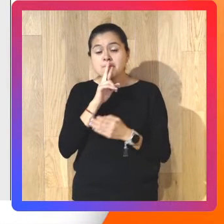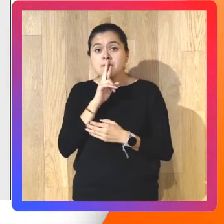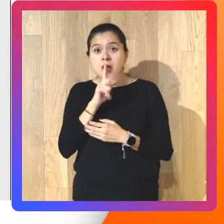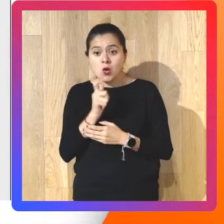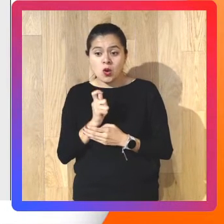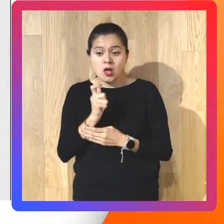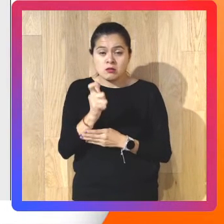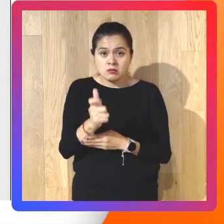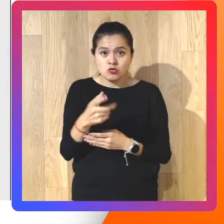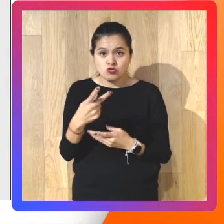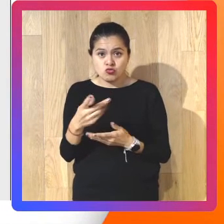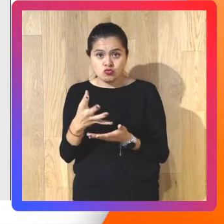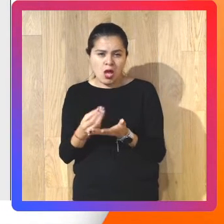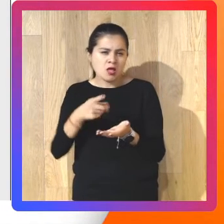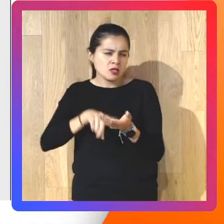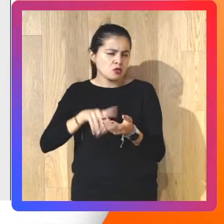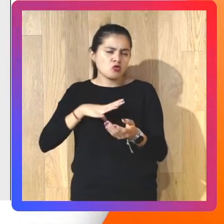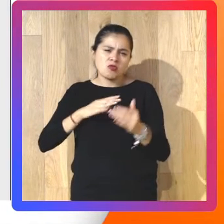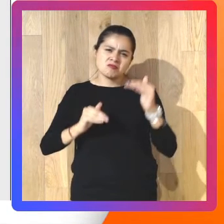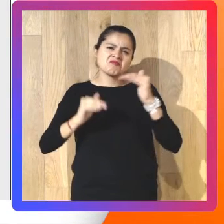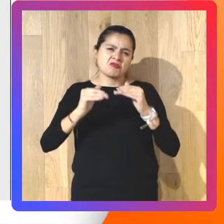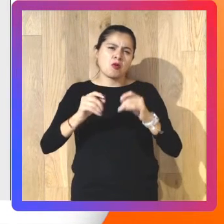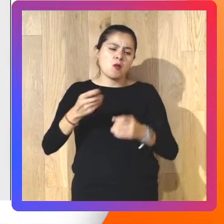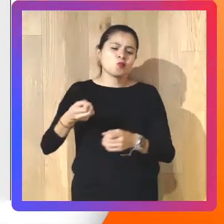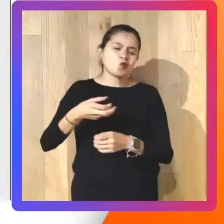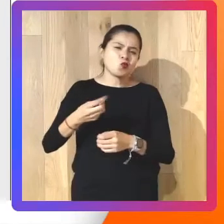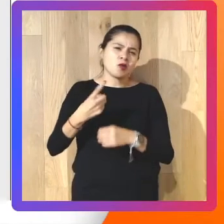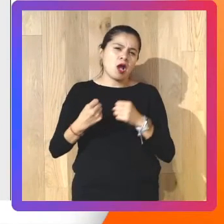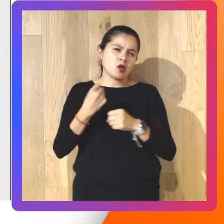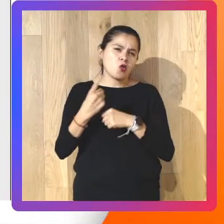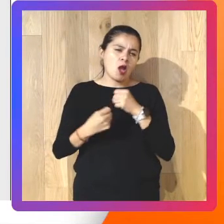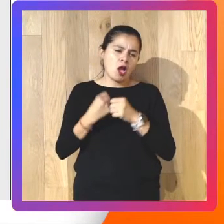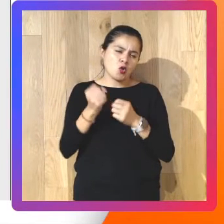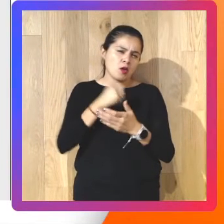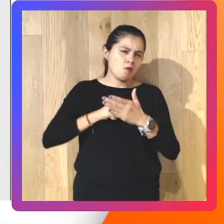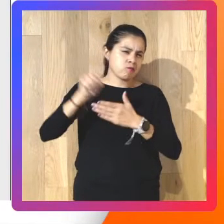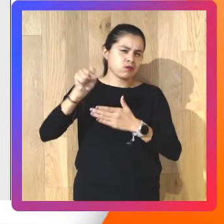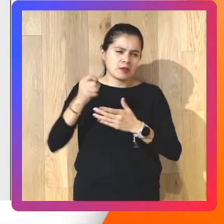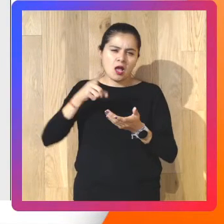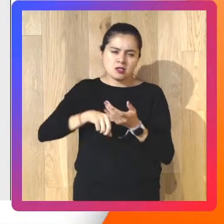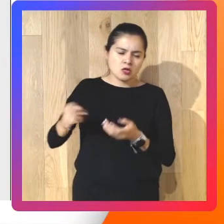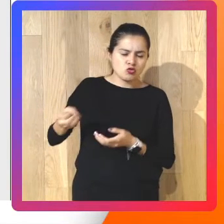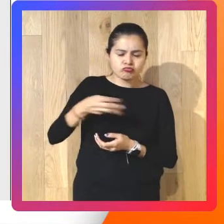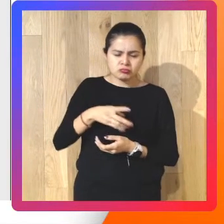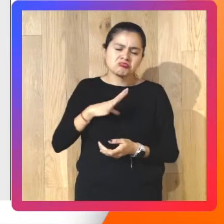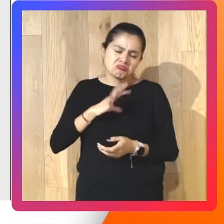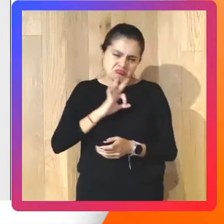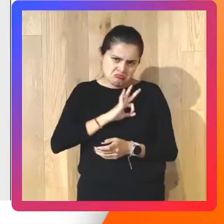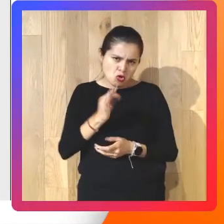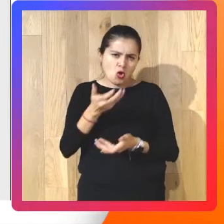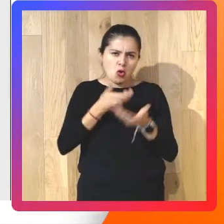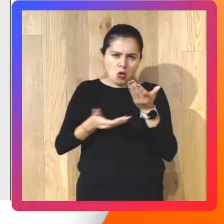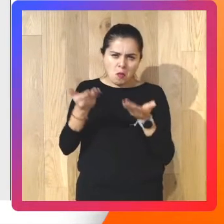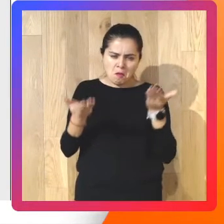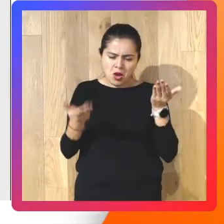ingresos más allá de los ajustes inflacionarios, y también la comparación sectorial. comparar las políticas y las prácticas